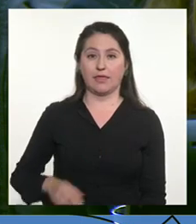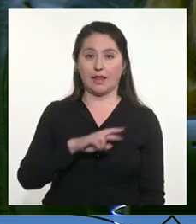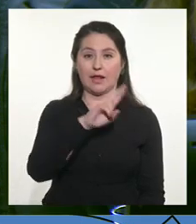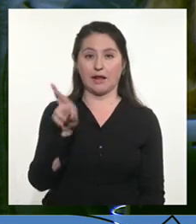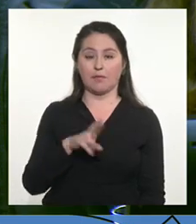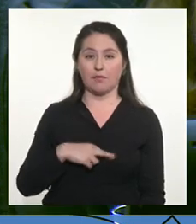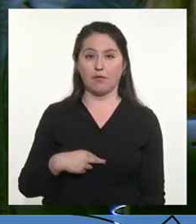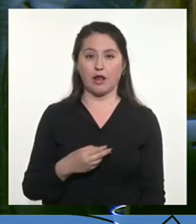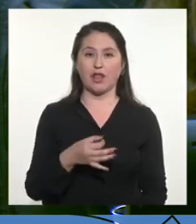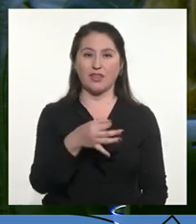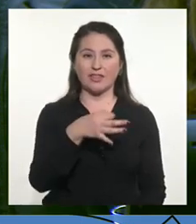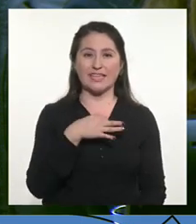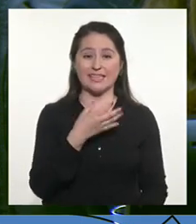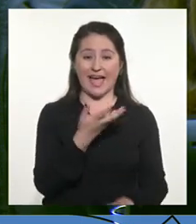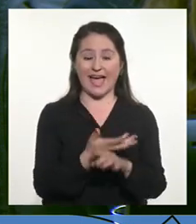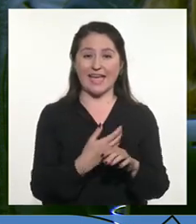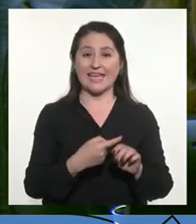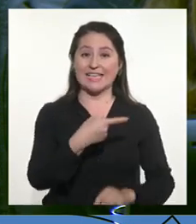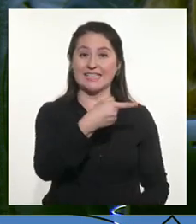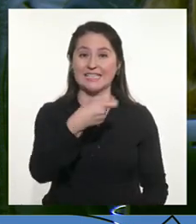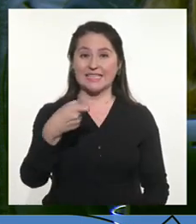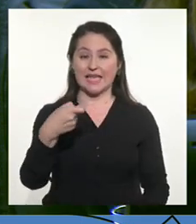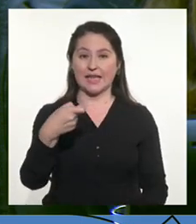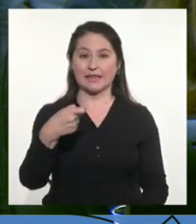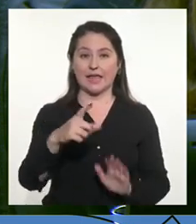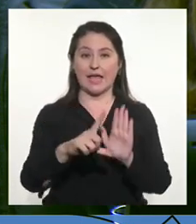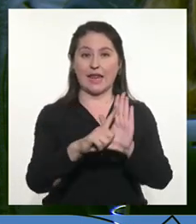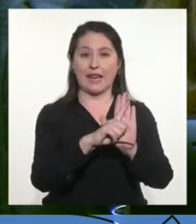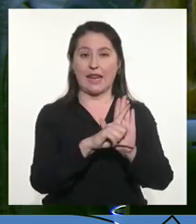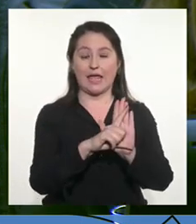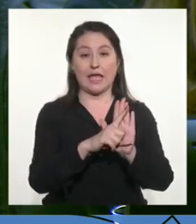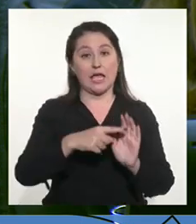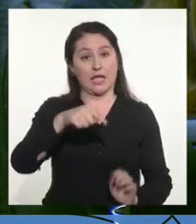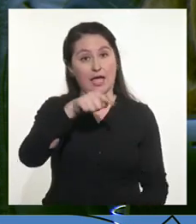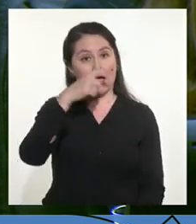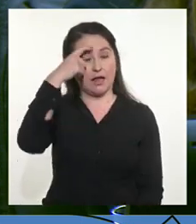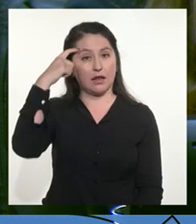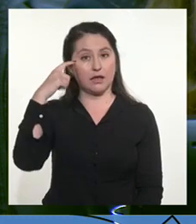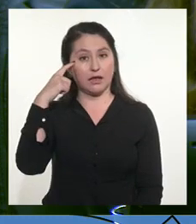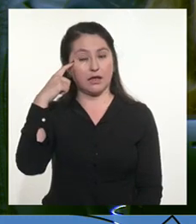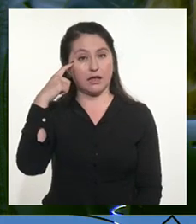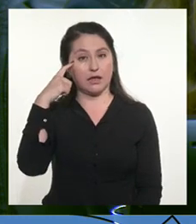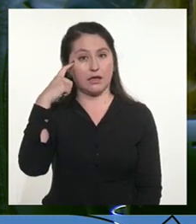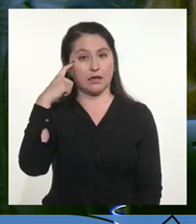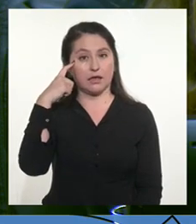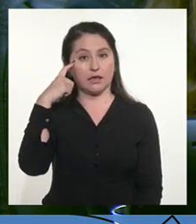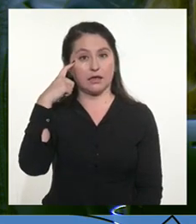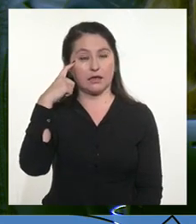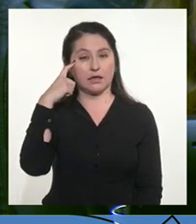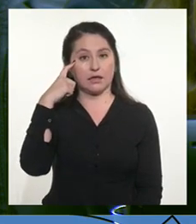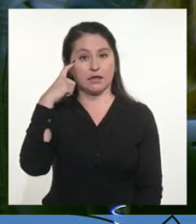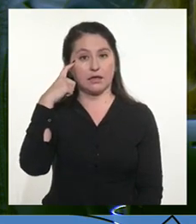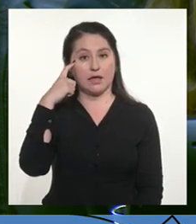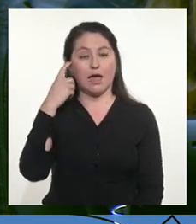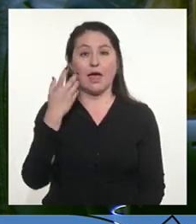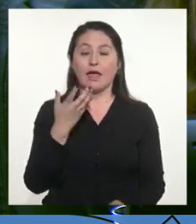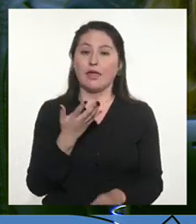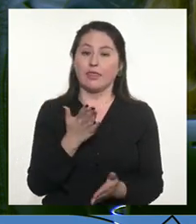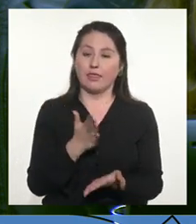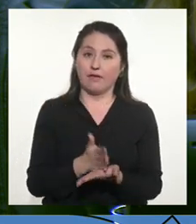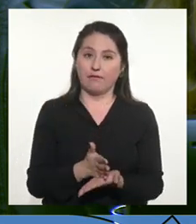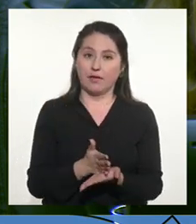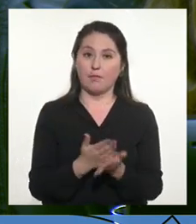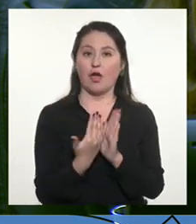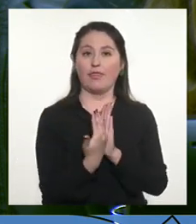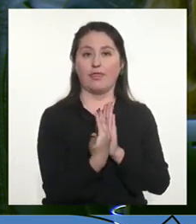normas legales que según su criterio hay que hay que